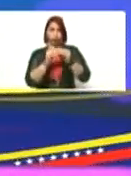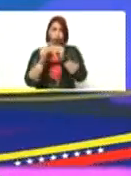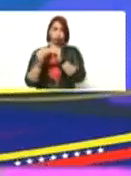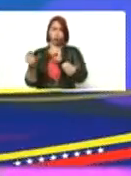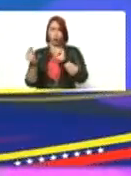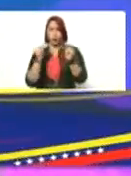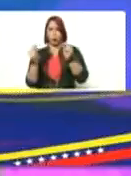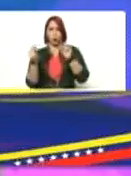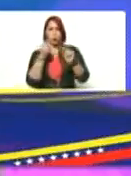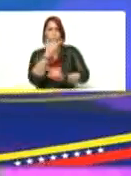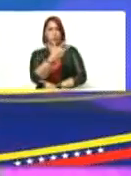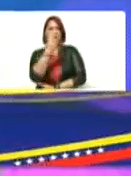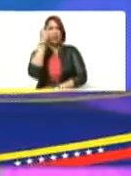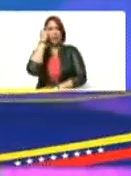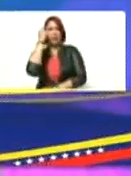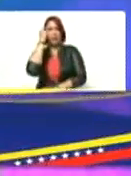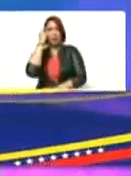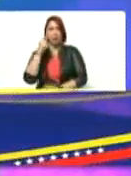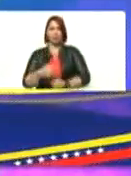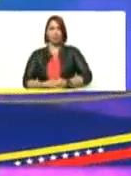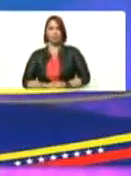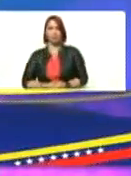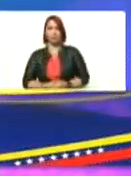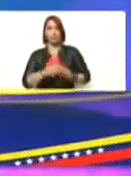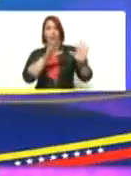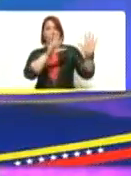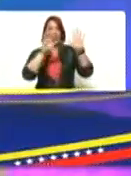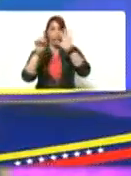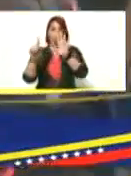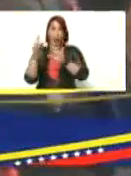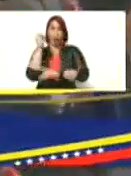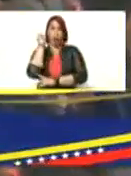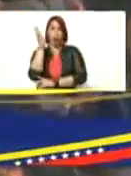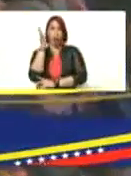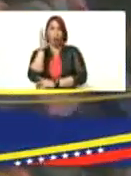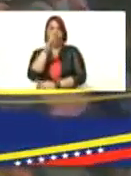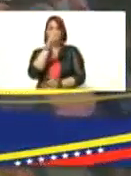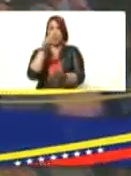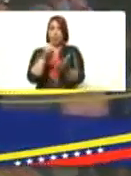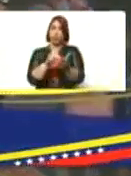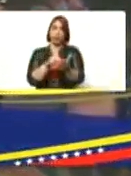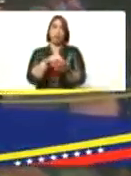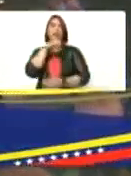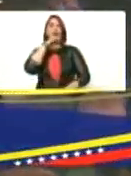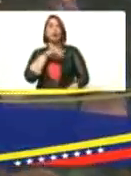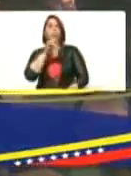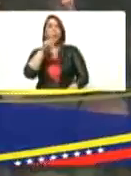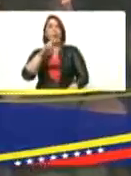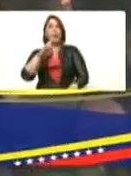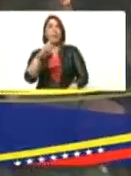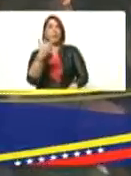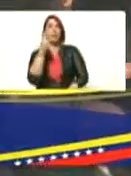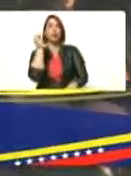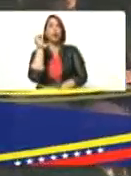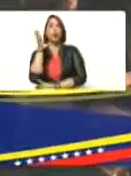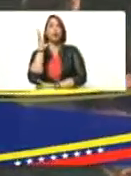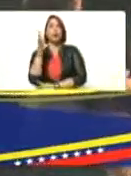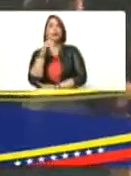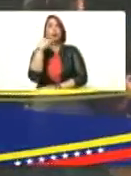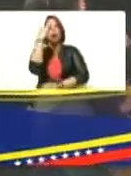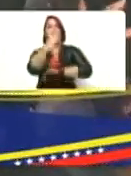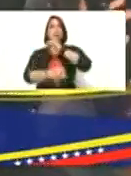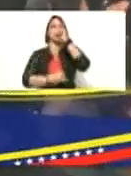deliberaciones de estos tres días del 16º Congreso Nacional de Historia y tercer Congreso Internacional. Profesora